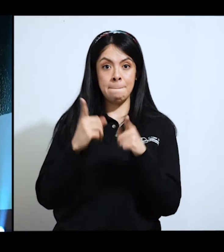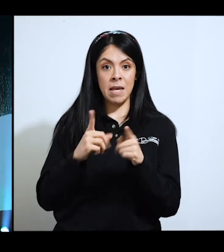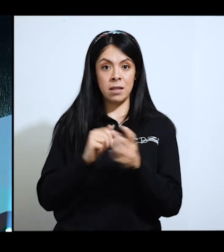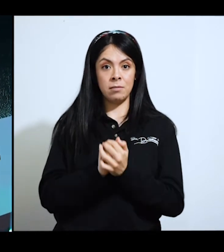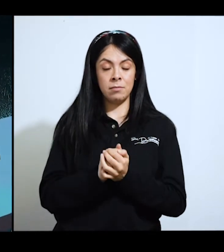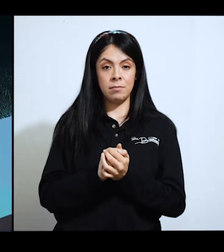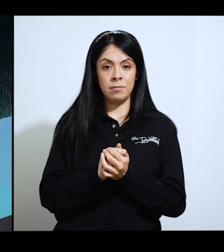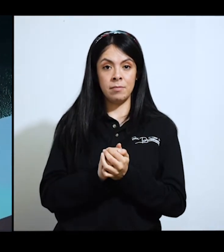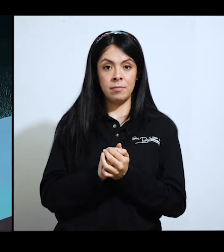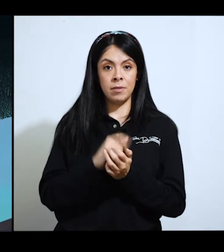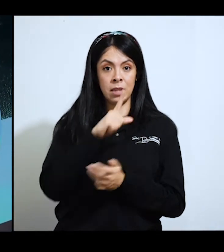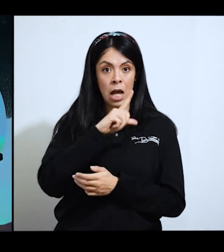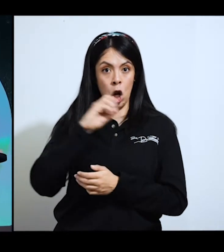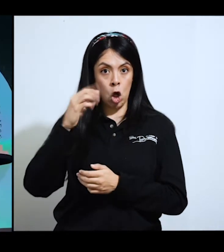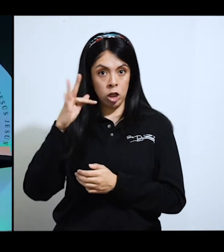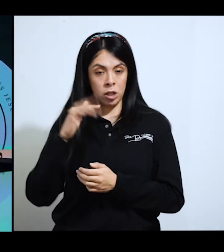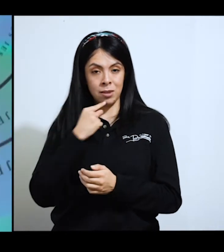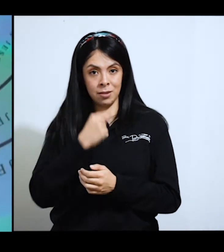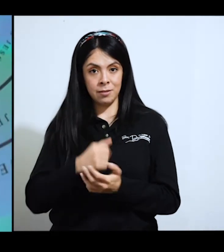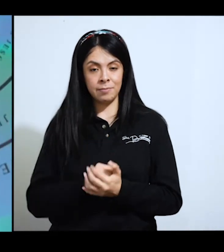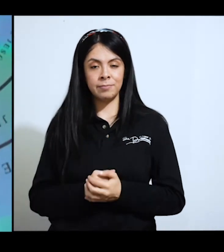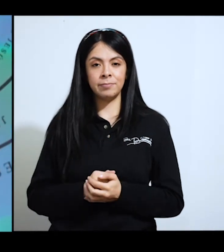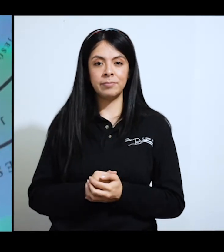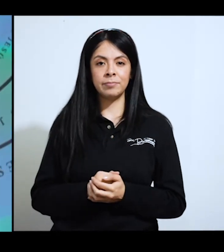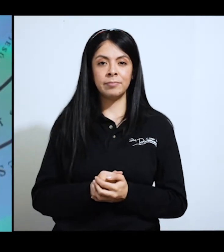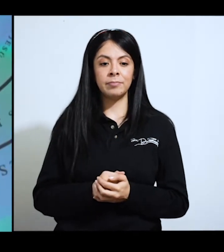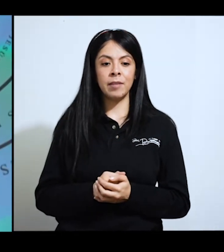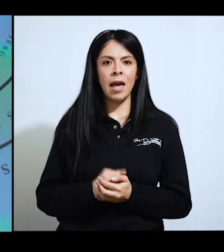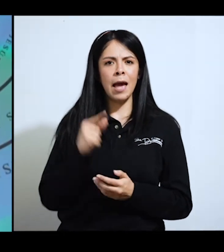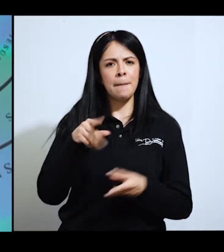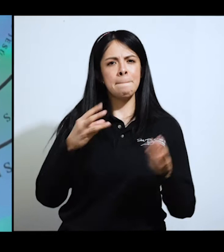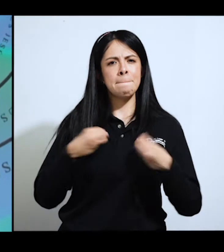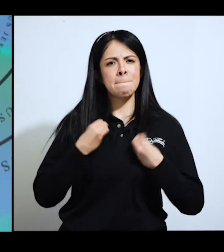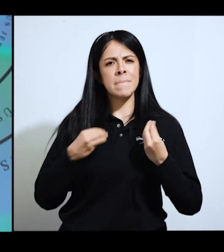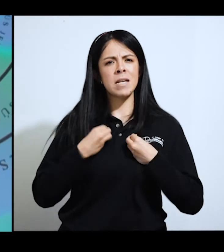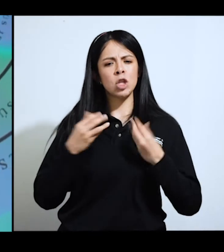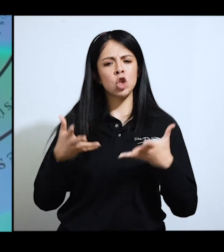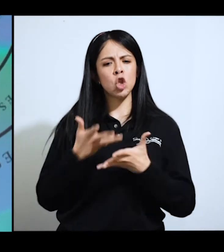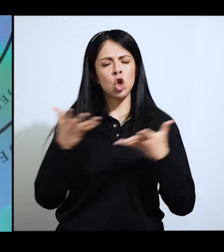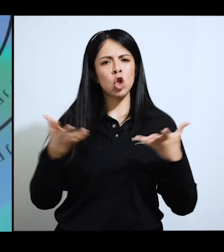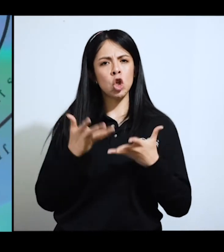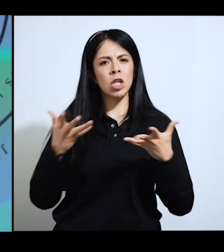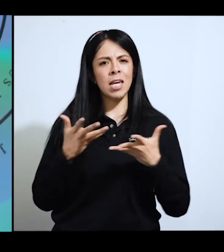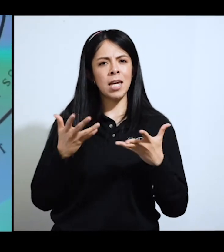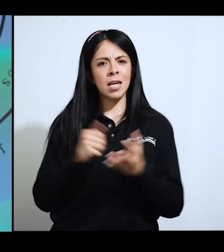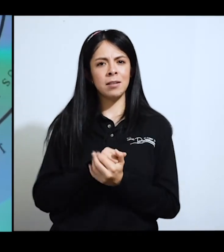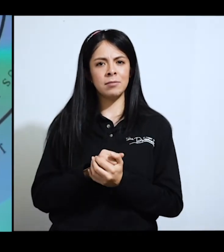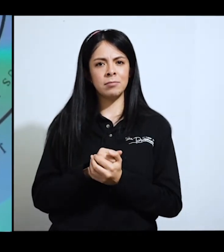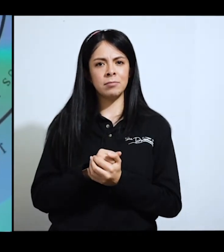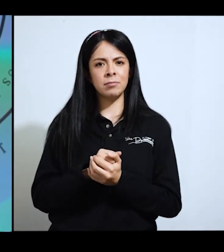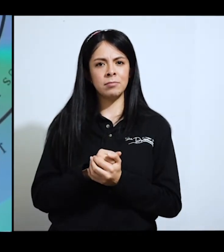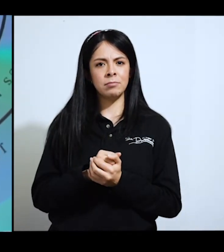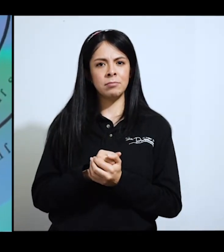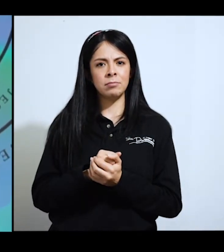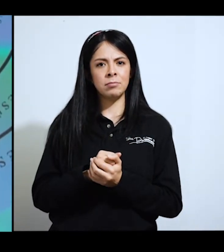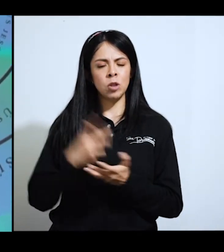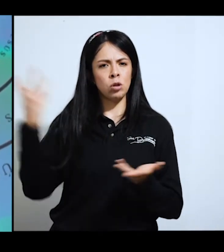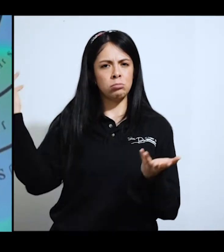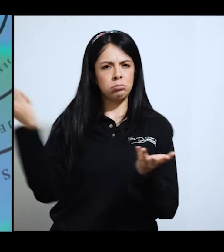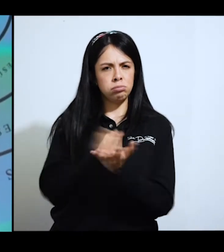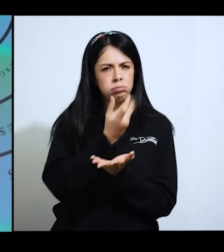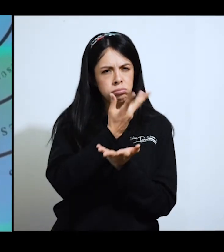Y la Biblia habla acerca del justo Lot. Y vemos que el justo Lot está viviendo